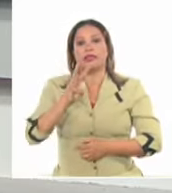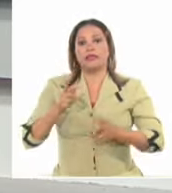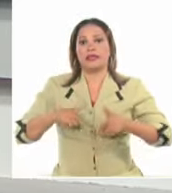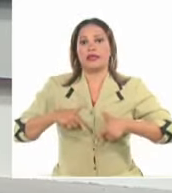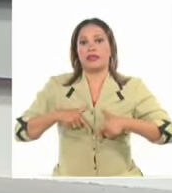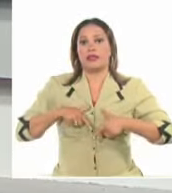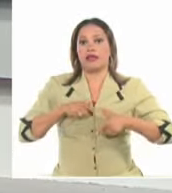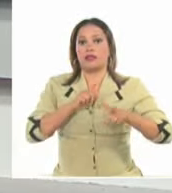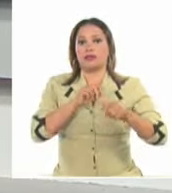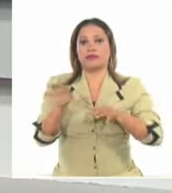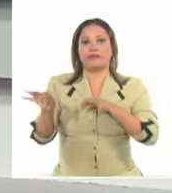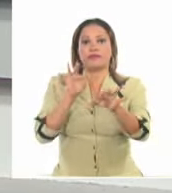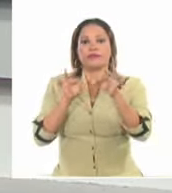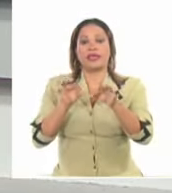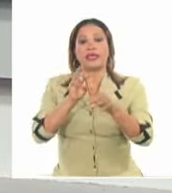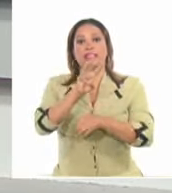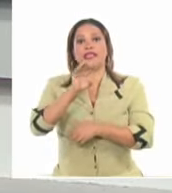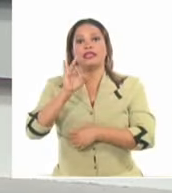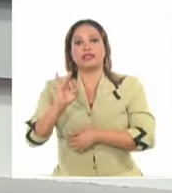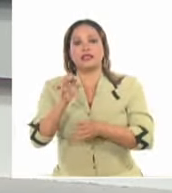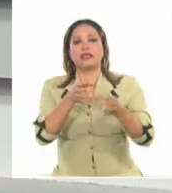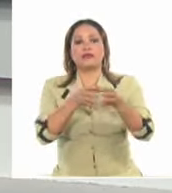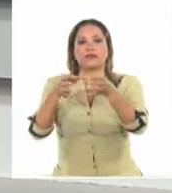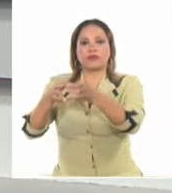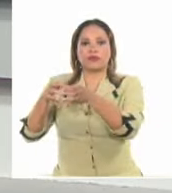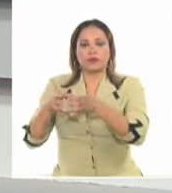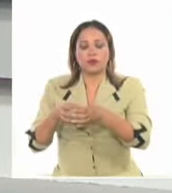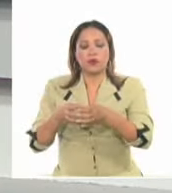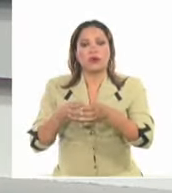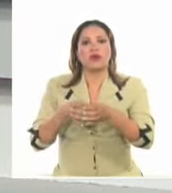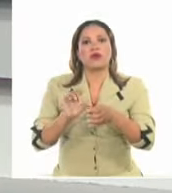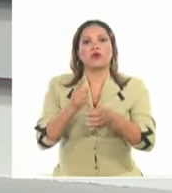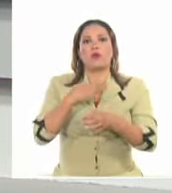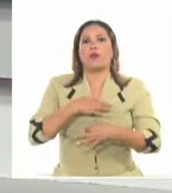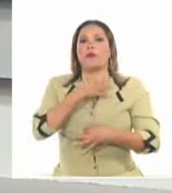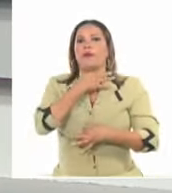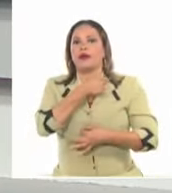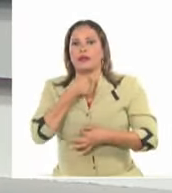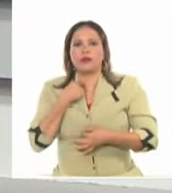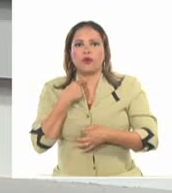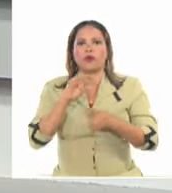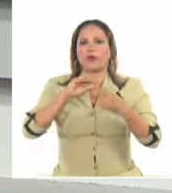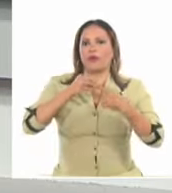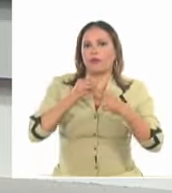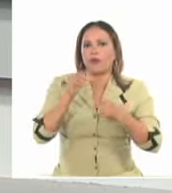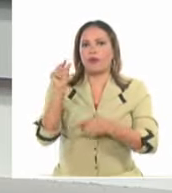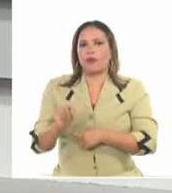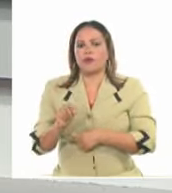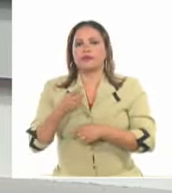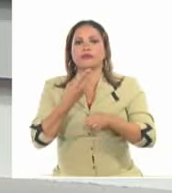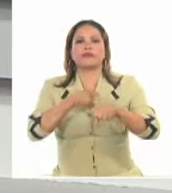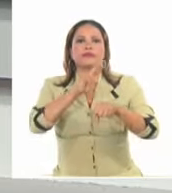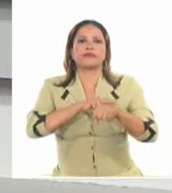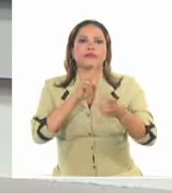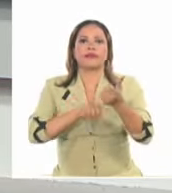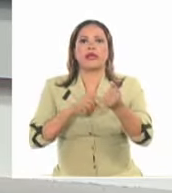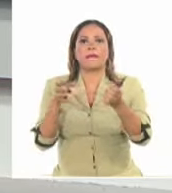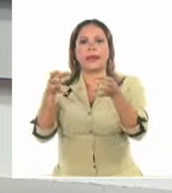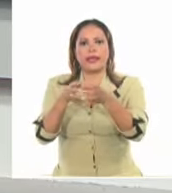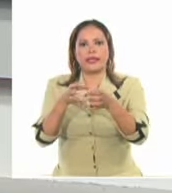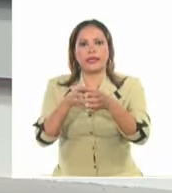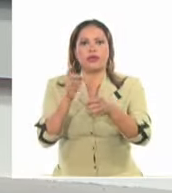de 37 fuerzas políticas. Hay un pastor, un comediante, hay representantes de partidos políticos